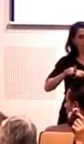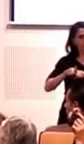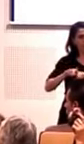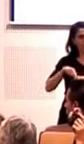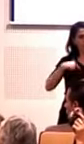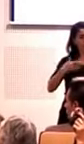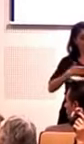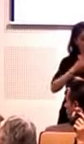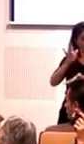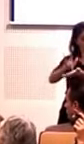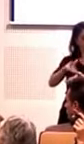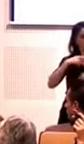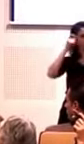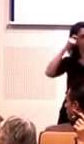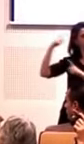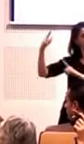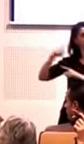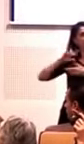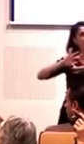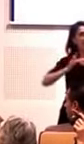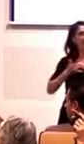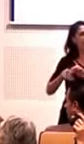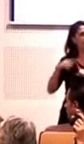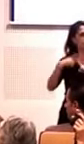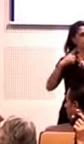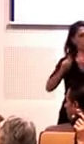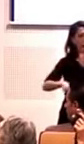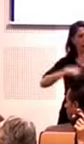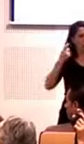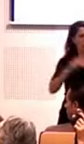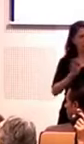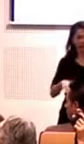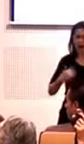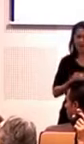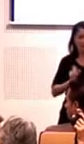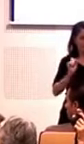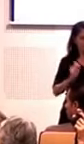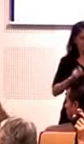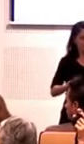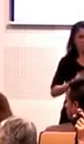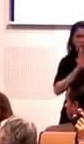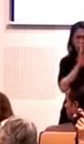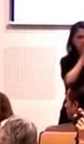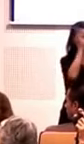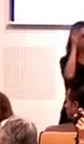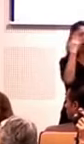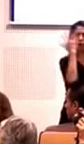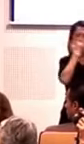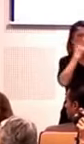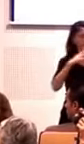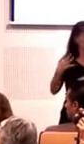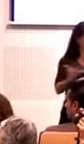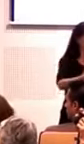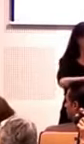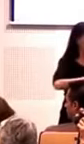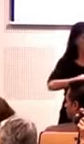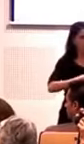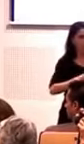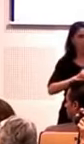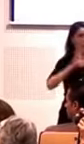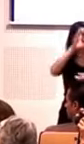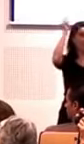una relación sexual completa, llegar a la eyaculación, sentir el orgasmo y en fin, todo, que se abran los